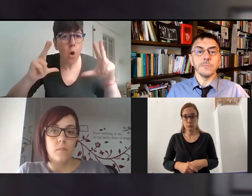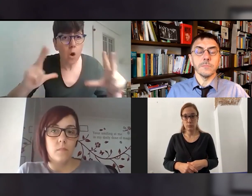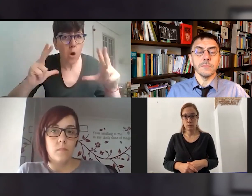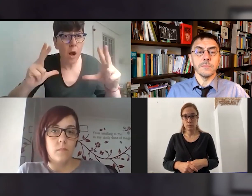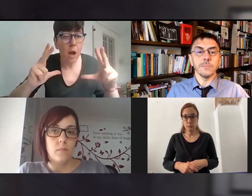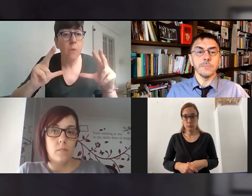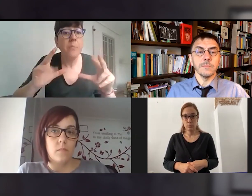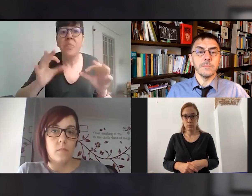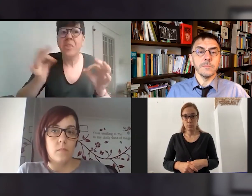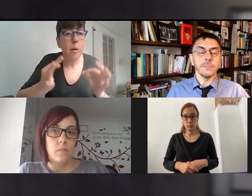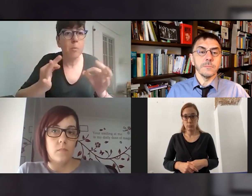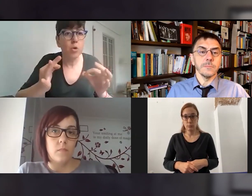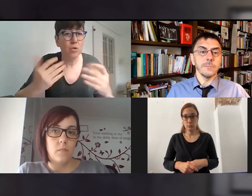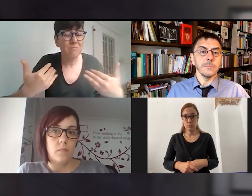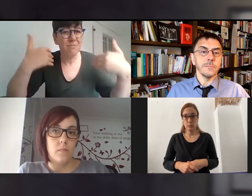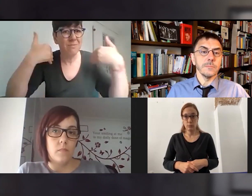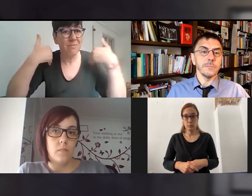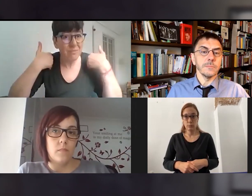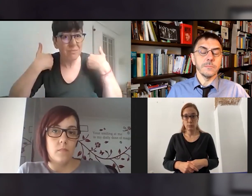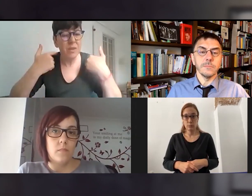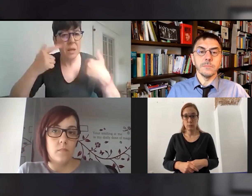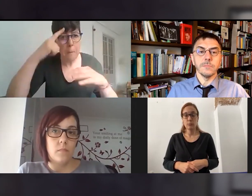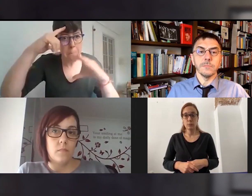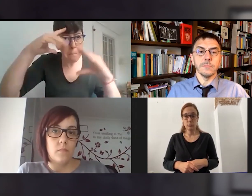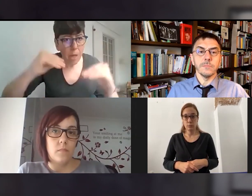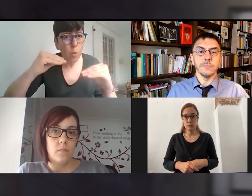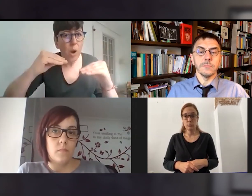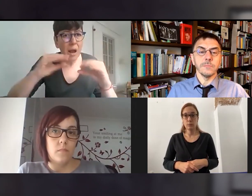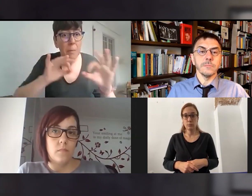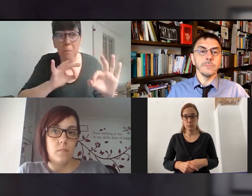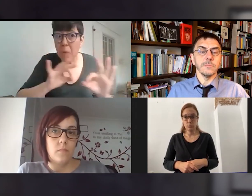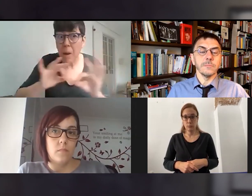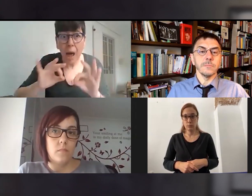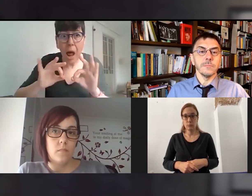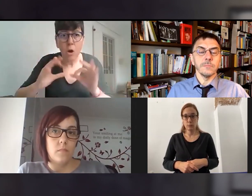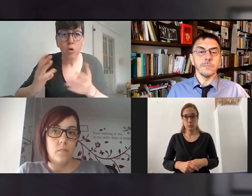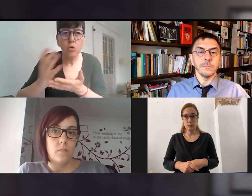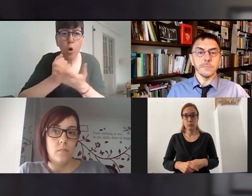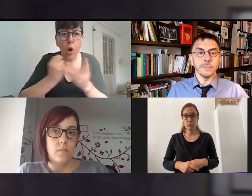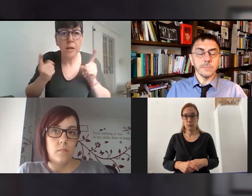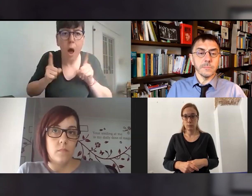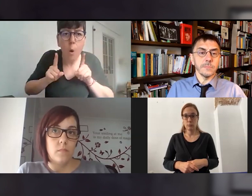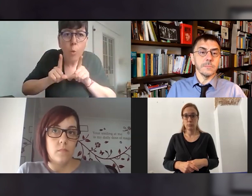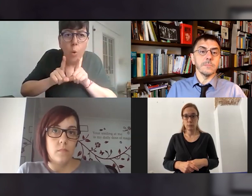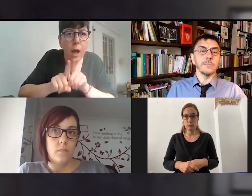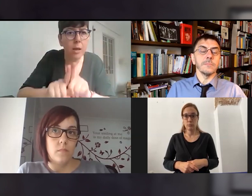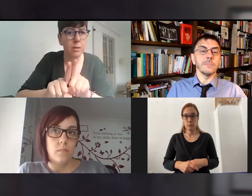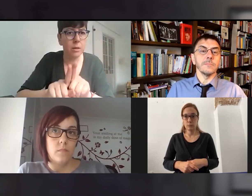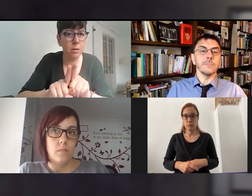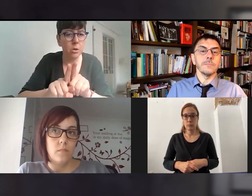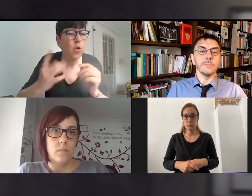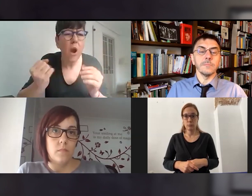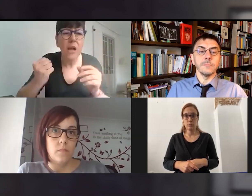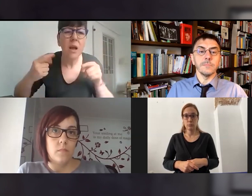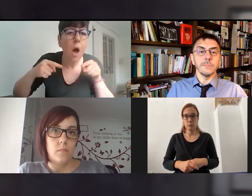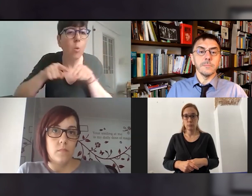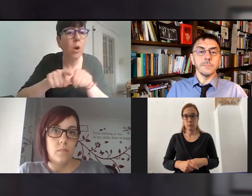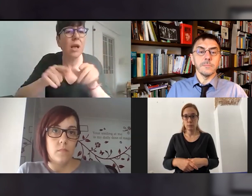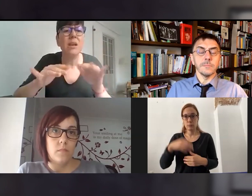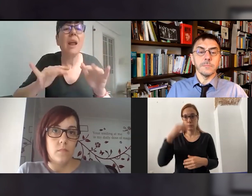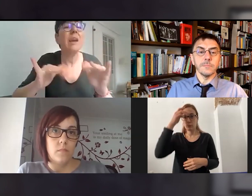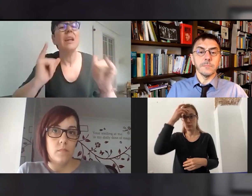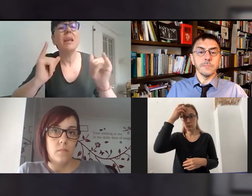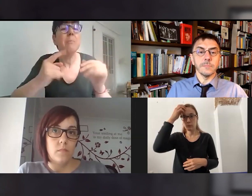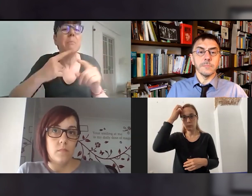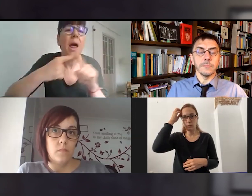del COVID-19, nos viene una crisis muy, muy importante, y tenemos ya que madurar de una vez por todas y ir